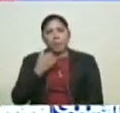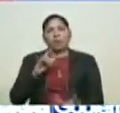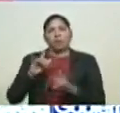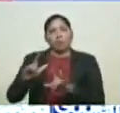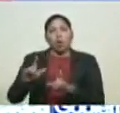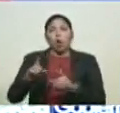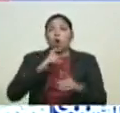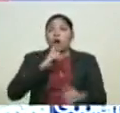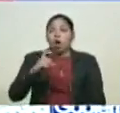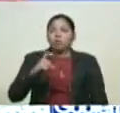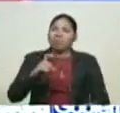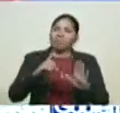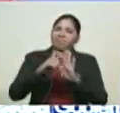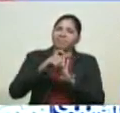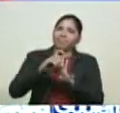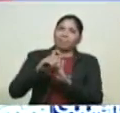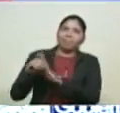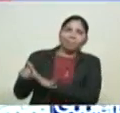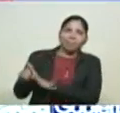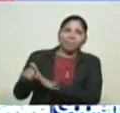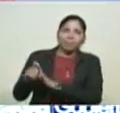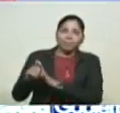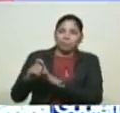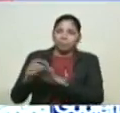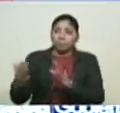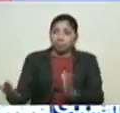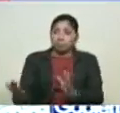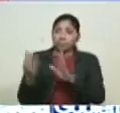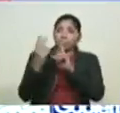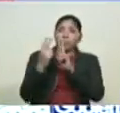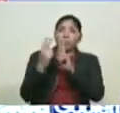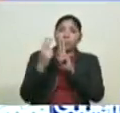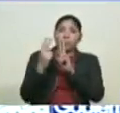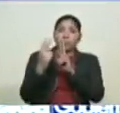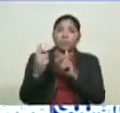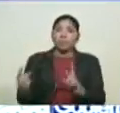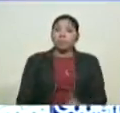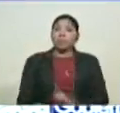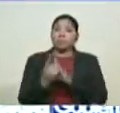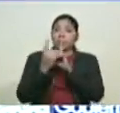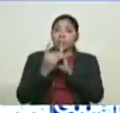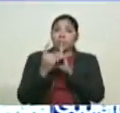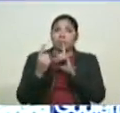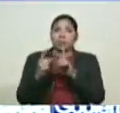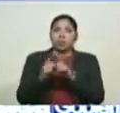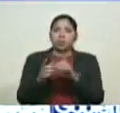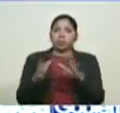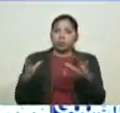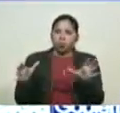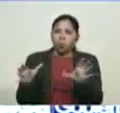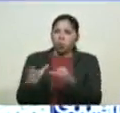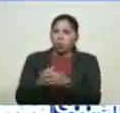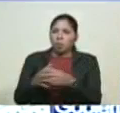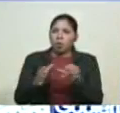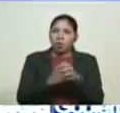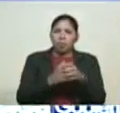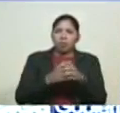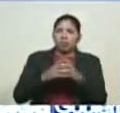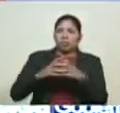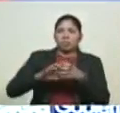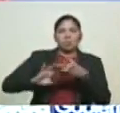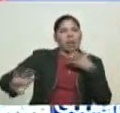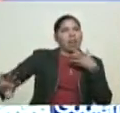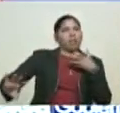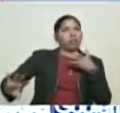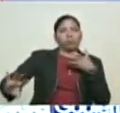lado. Hace falta reencontrarnos entre los venezolanos, reencontrarnos, reagruparnos en base al